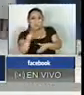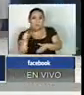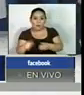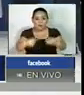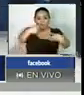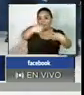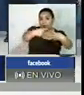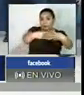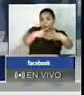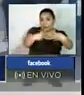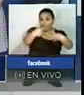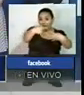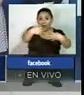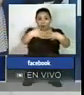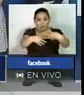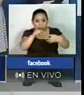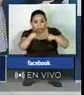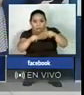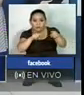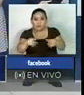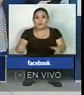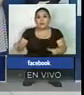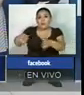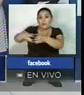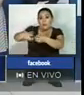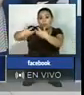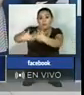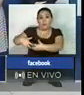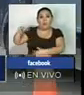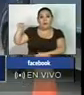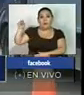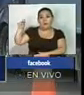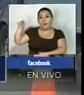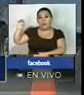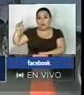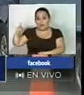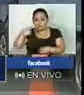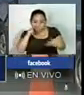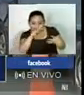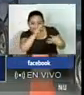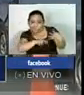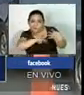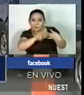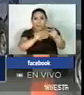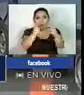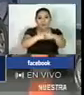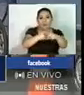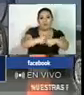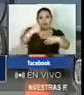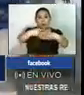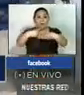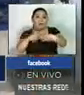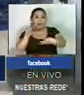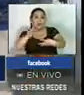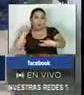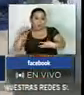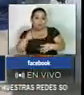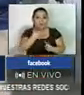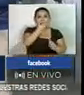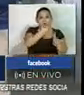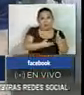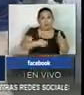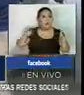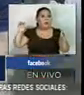que impiden la movilidad. La ANEP sostiene que se tienen que corregir algunas disposiciones del decreto 22. Ernesto Castro